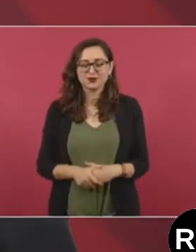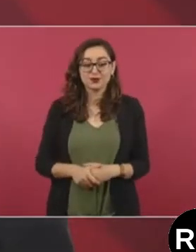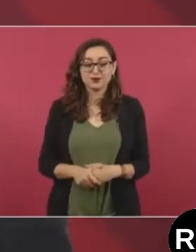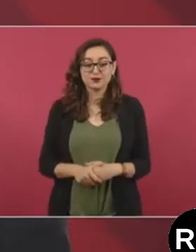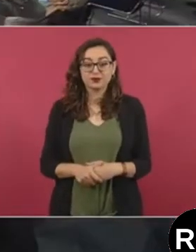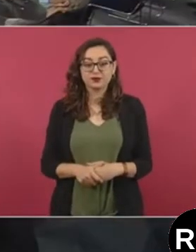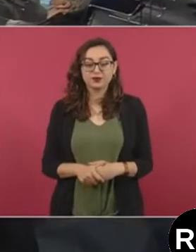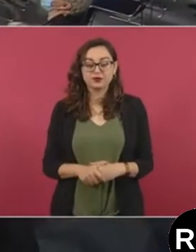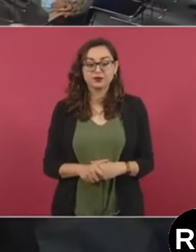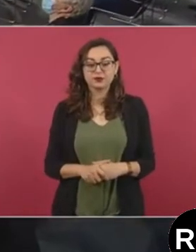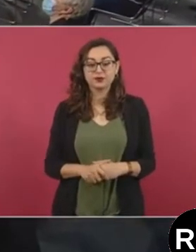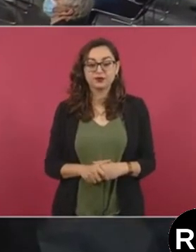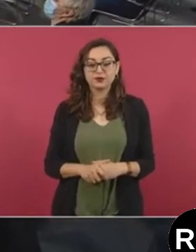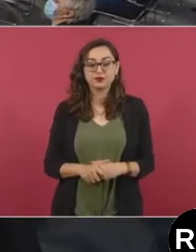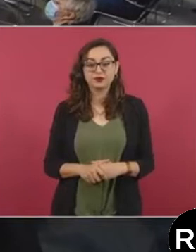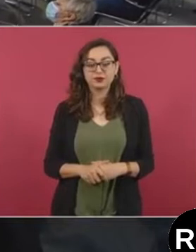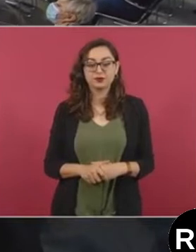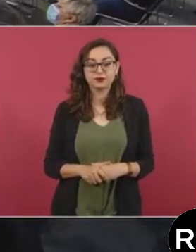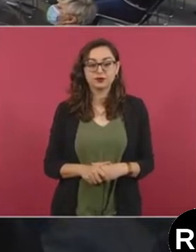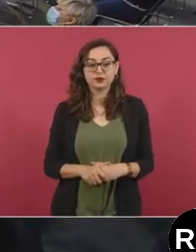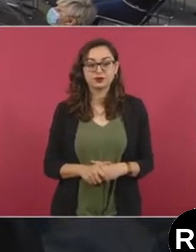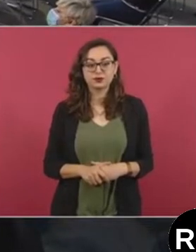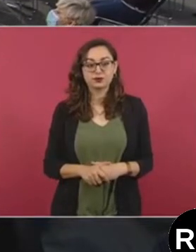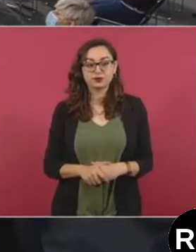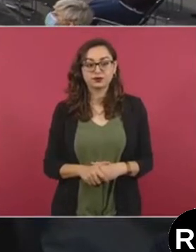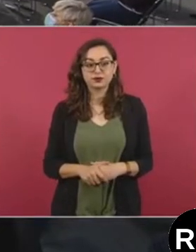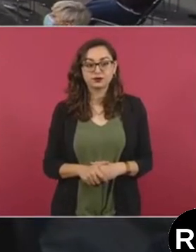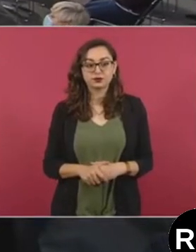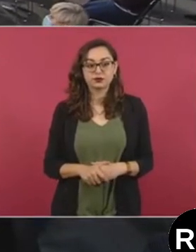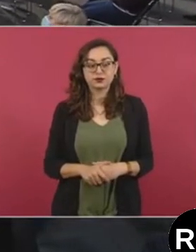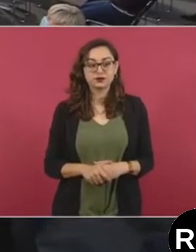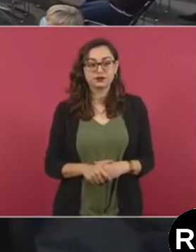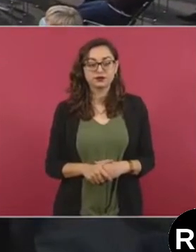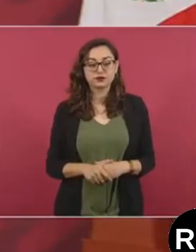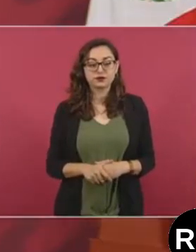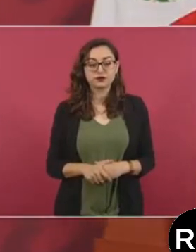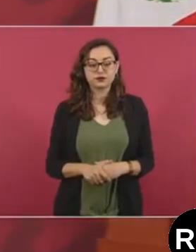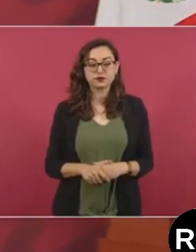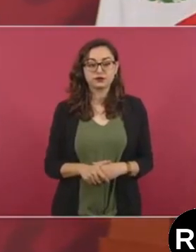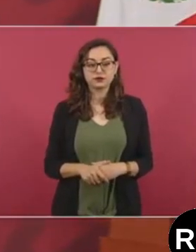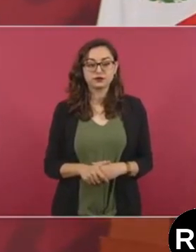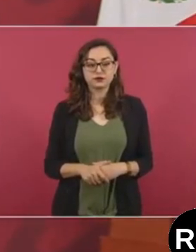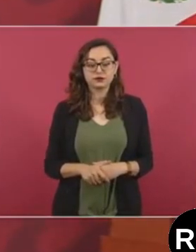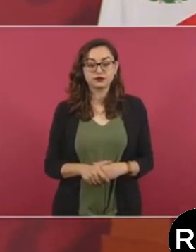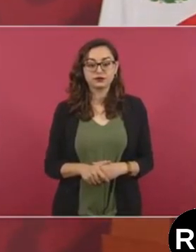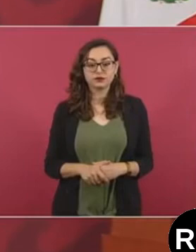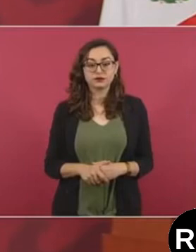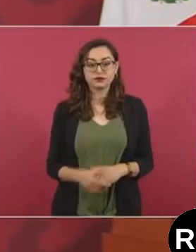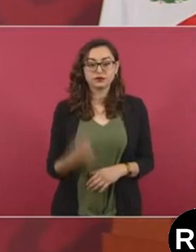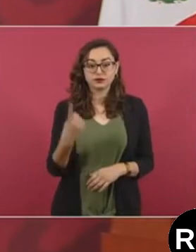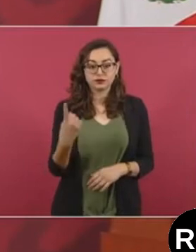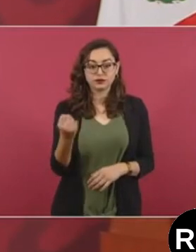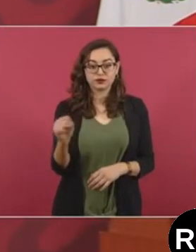¿Cuándo asume Leti como secretaria de Educación? El día primero, el día primero de